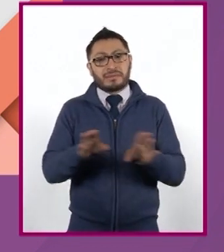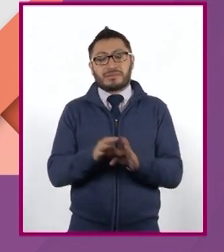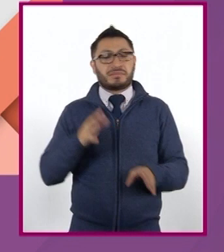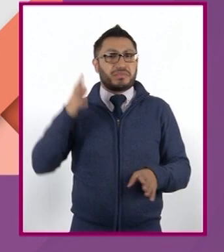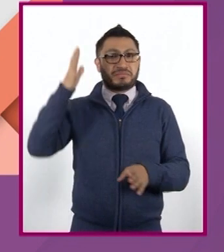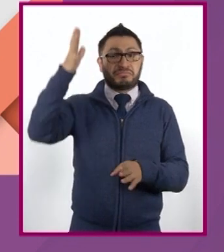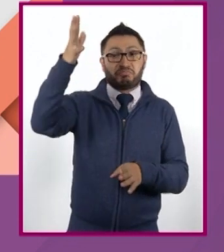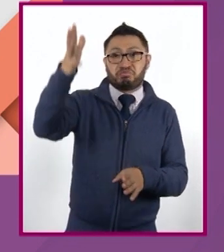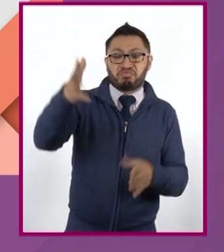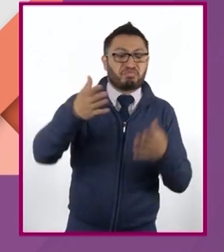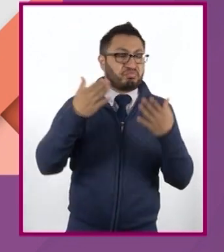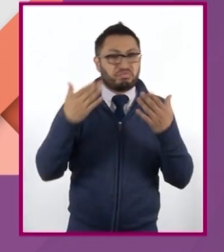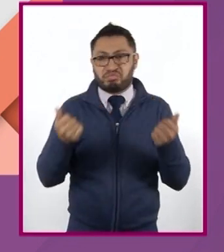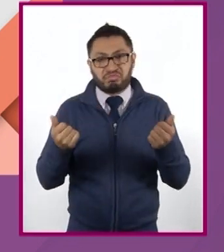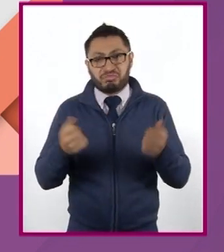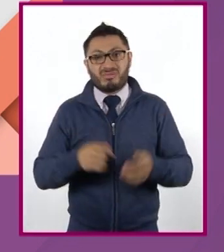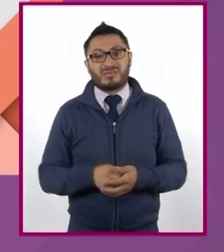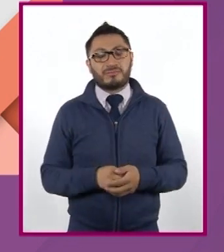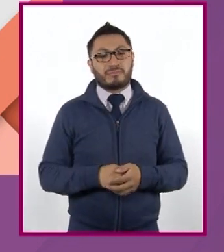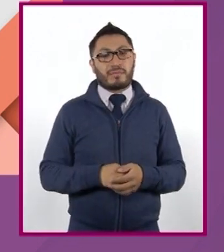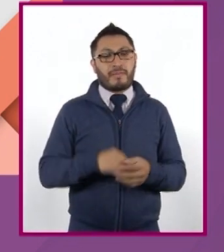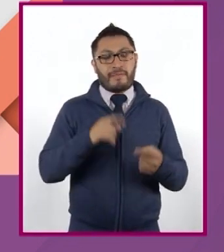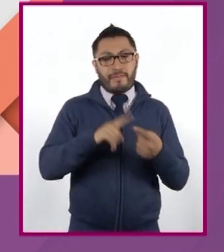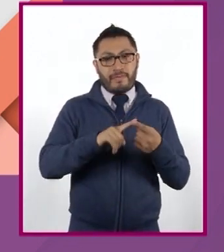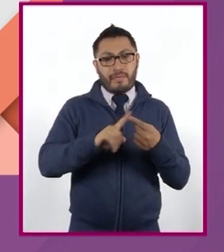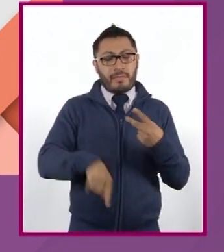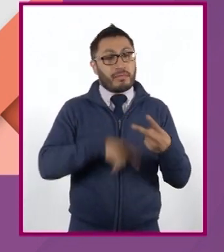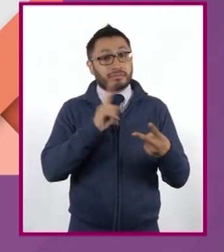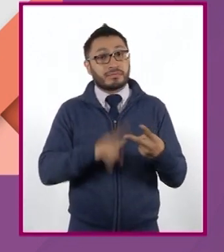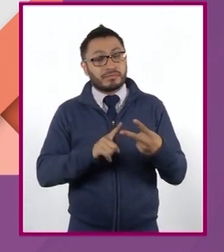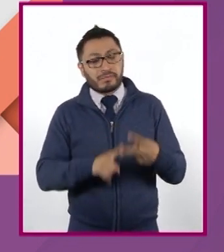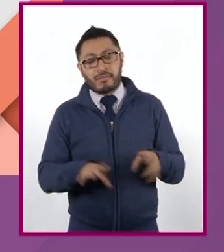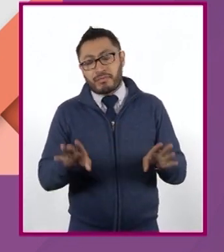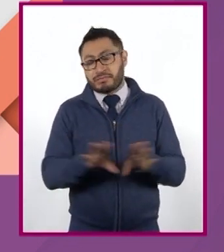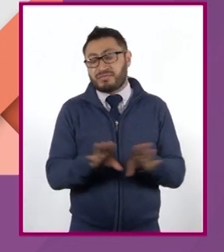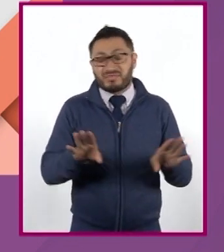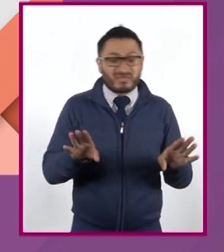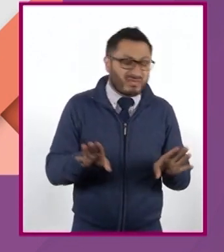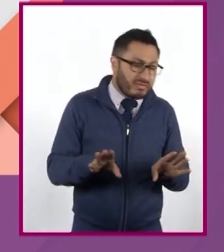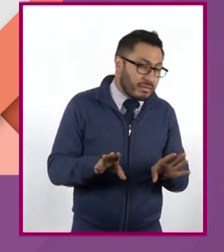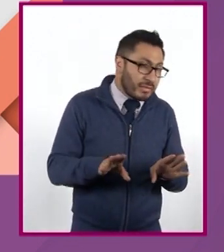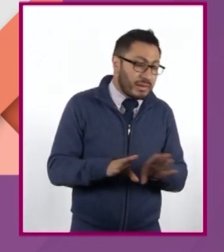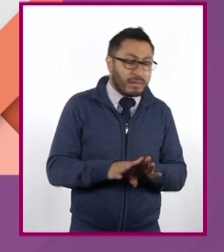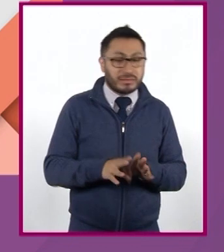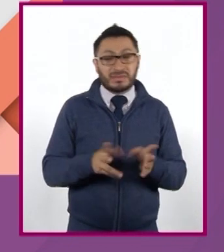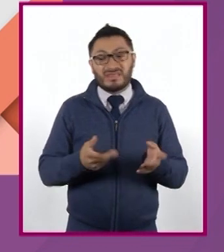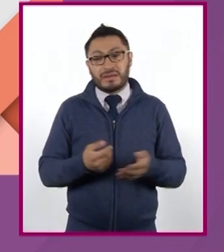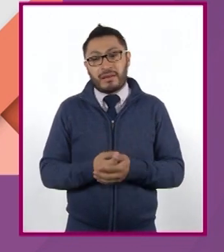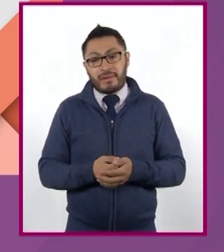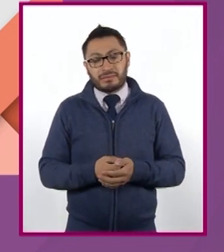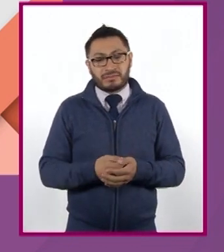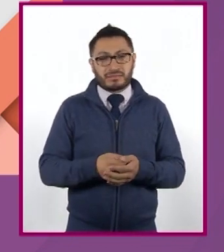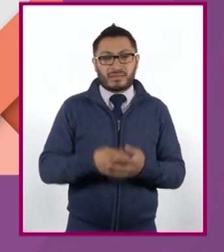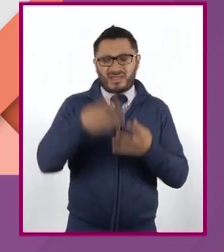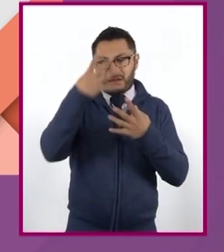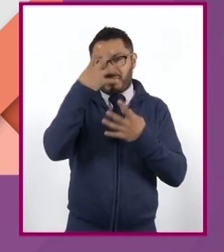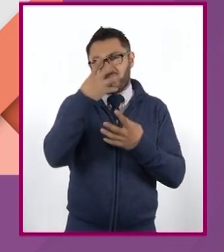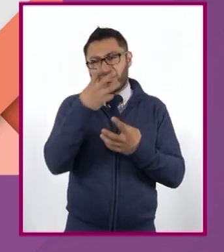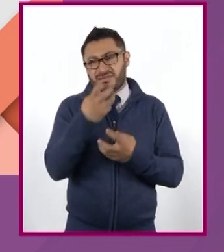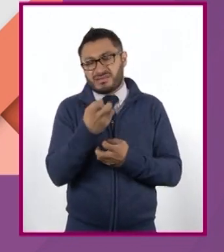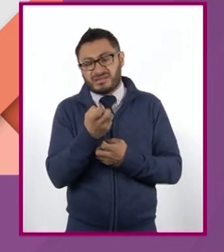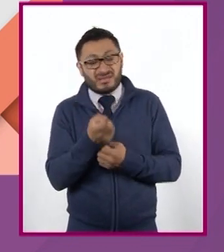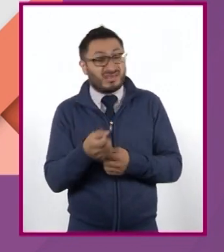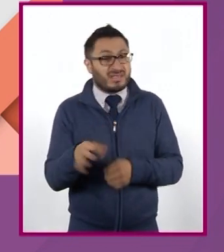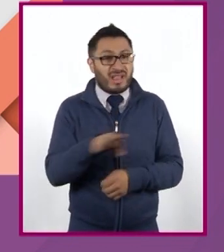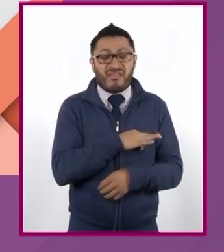futuro. En segundo lugar, un desencanto y una desesperanza absoluta con respecto al